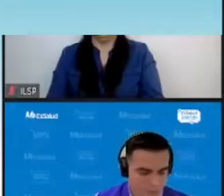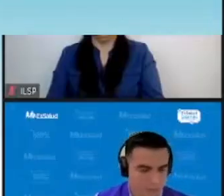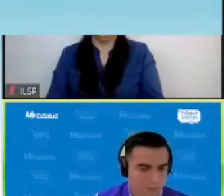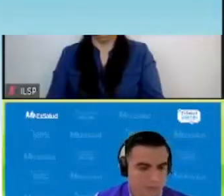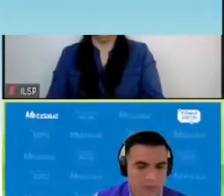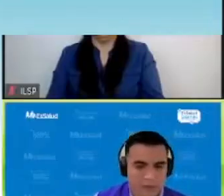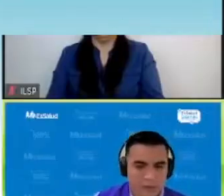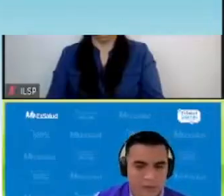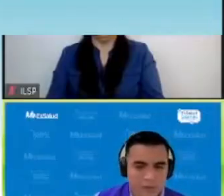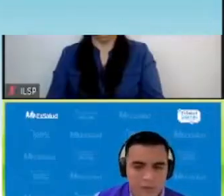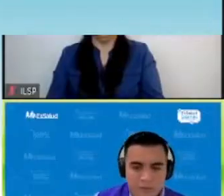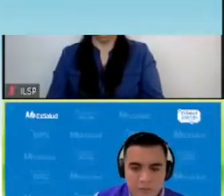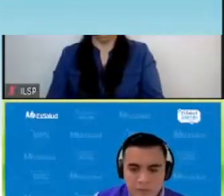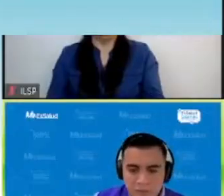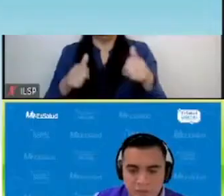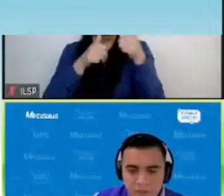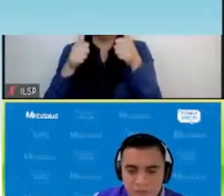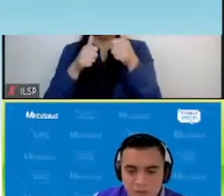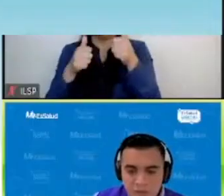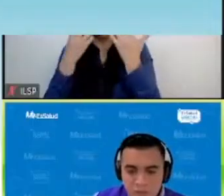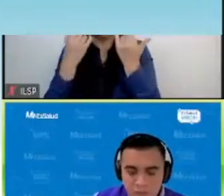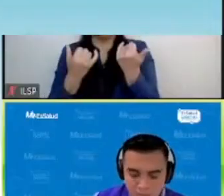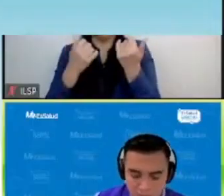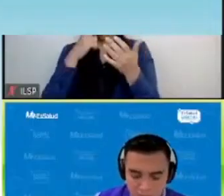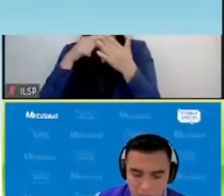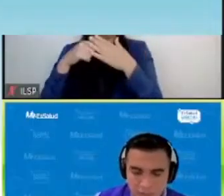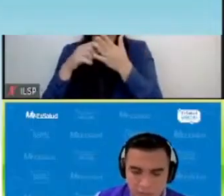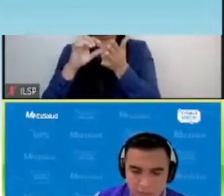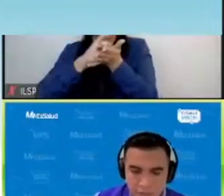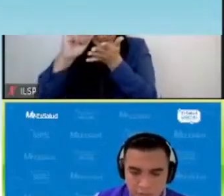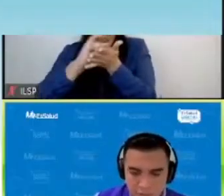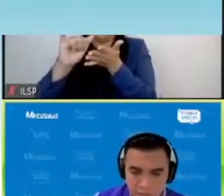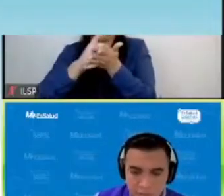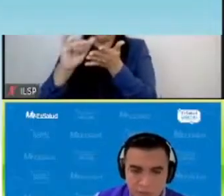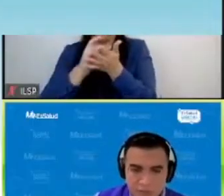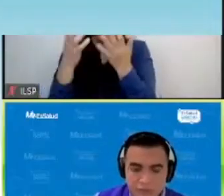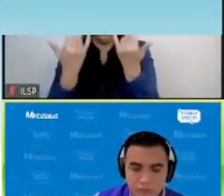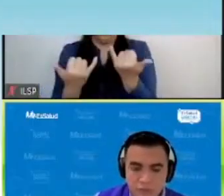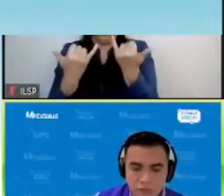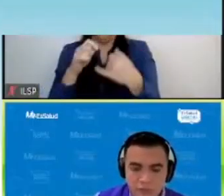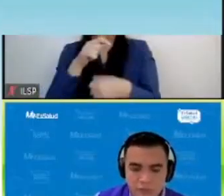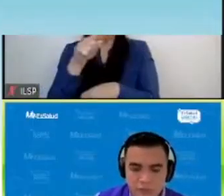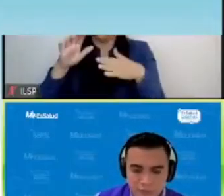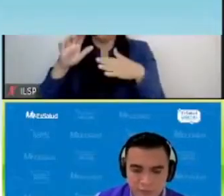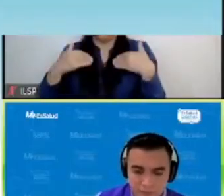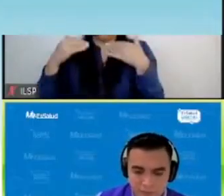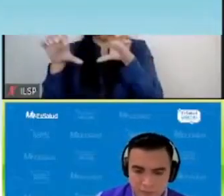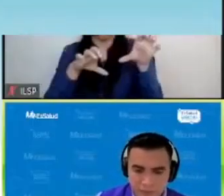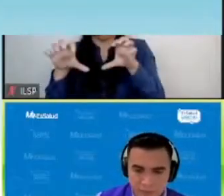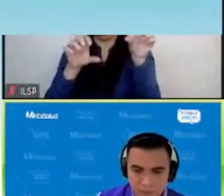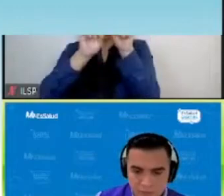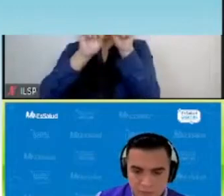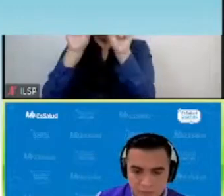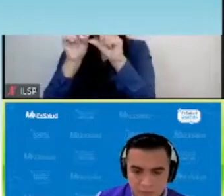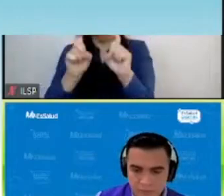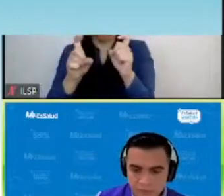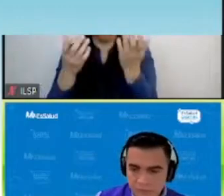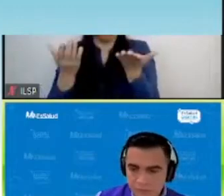Muy bien. Estamos activando el chat en estos momentos, estamos habilitando para que puedan realizar sus consultas, ¿sí?